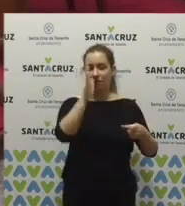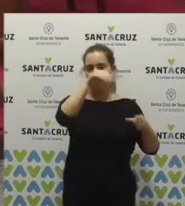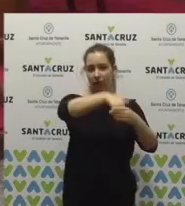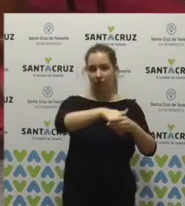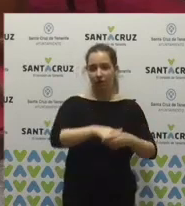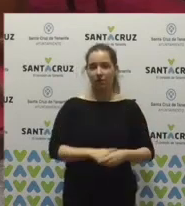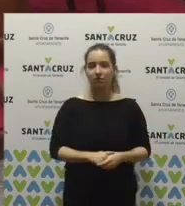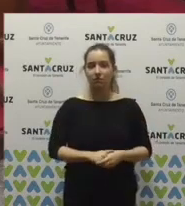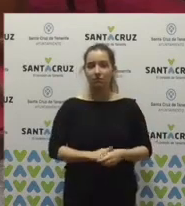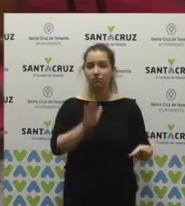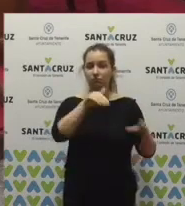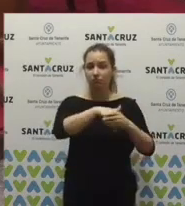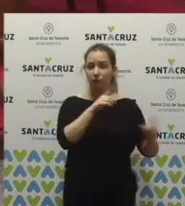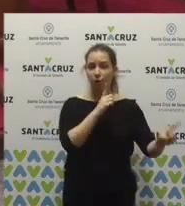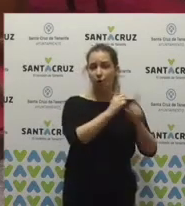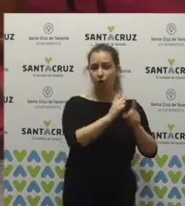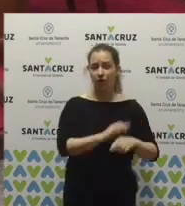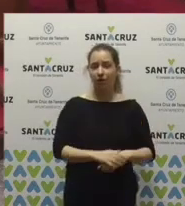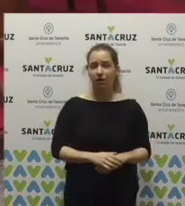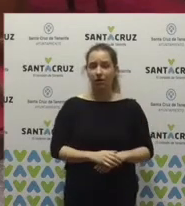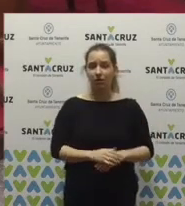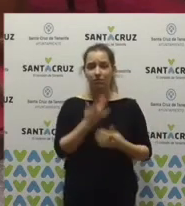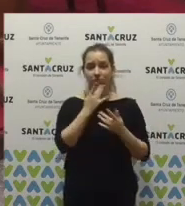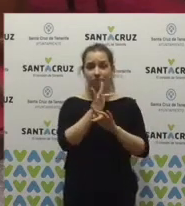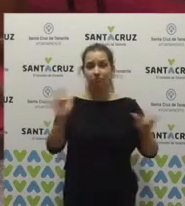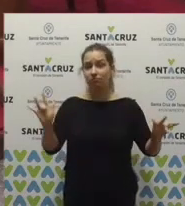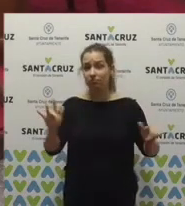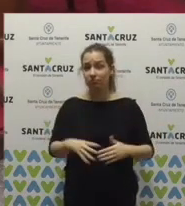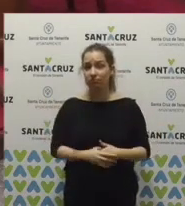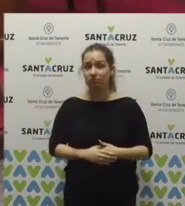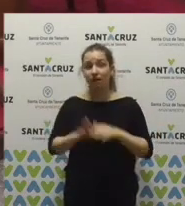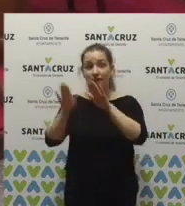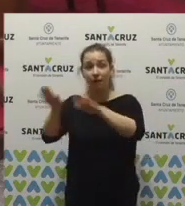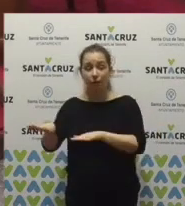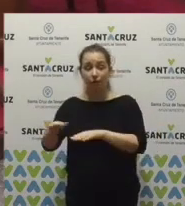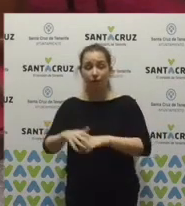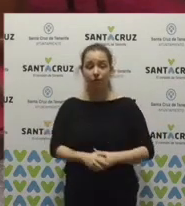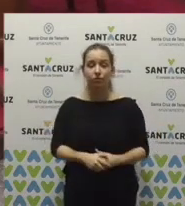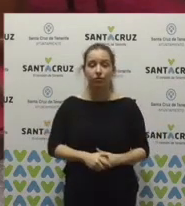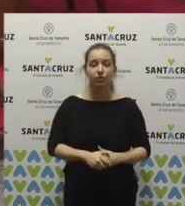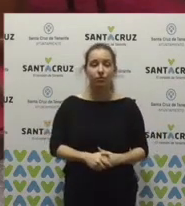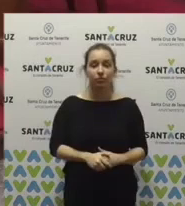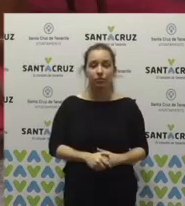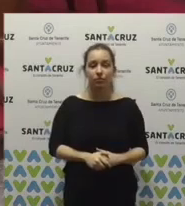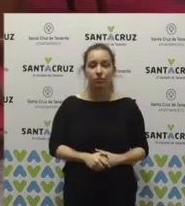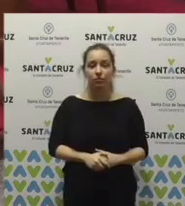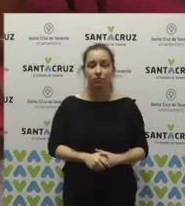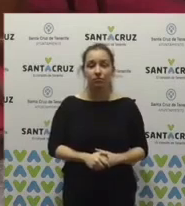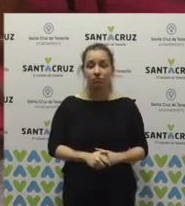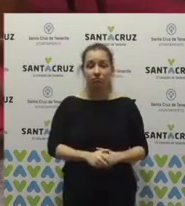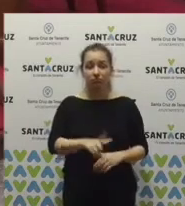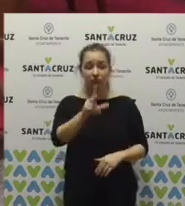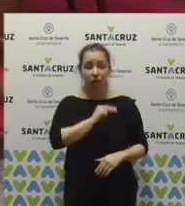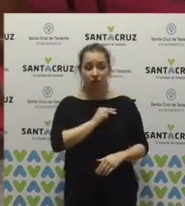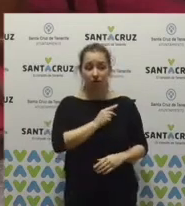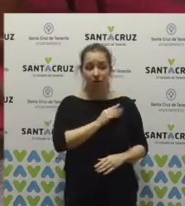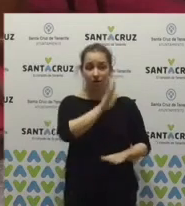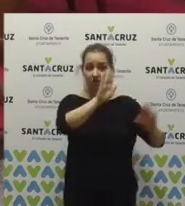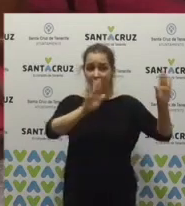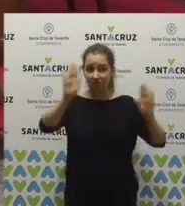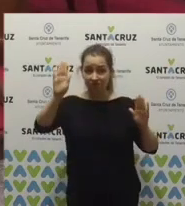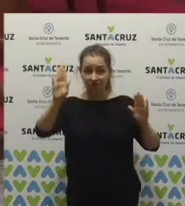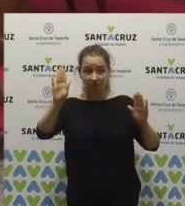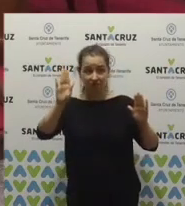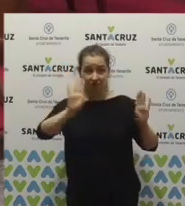votos en contra las tensiones votos a favor algún concejal vota en reforma